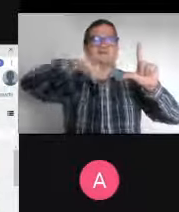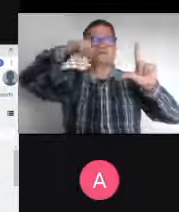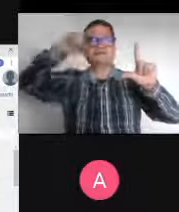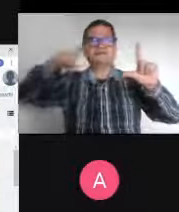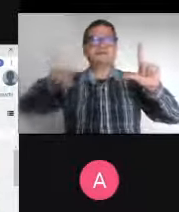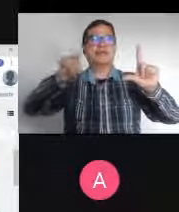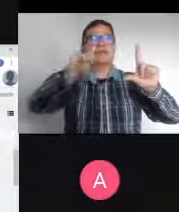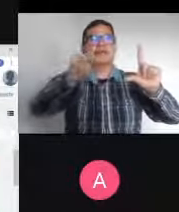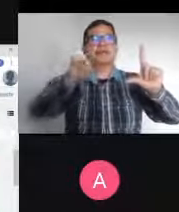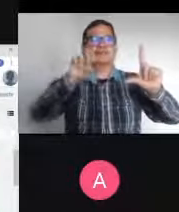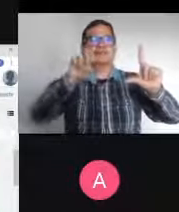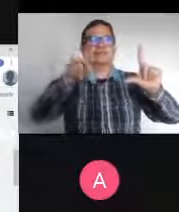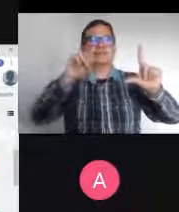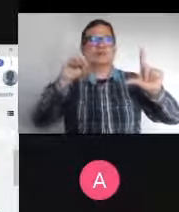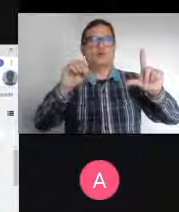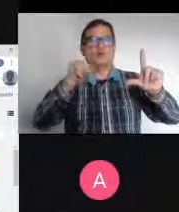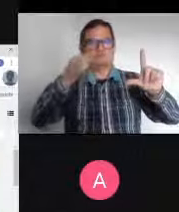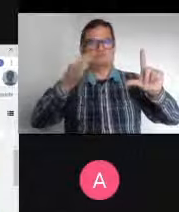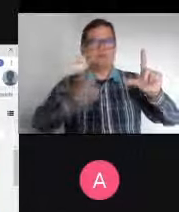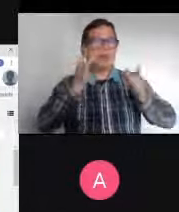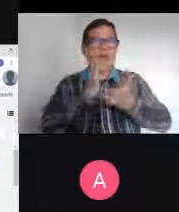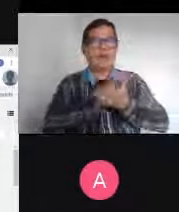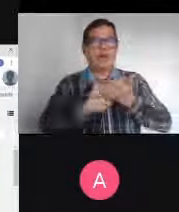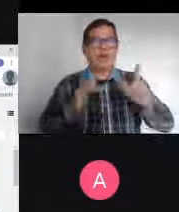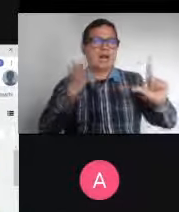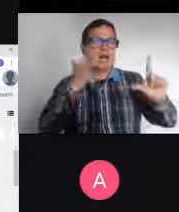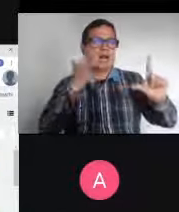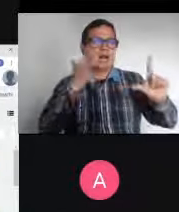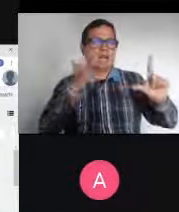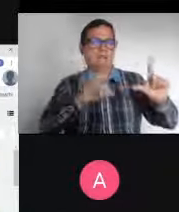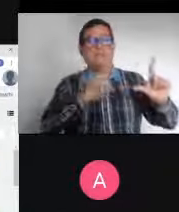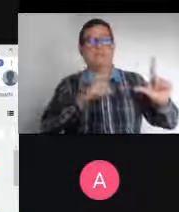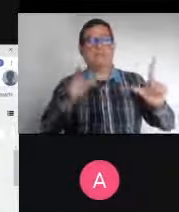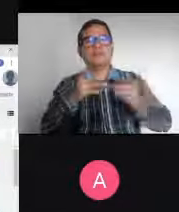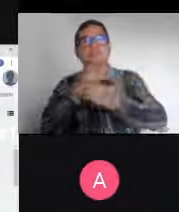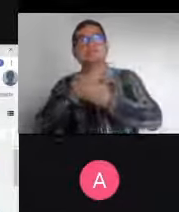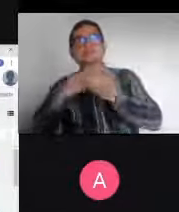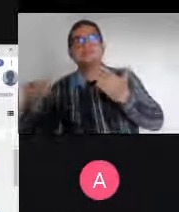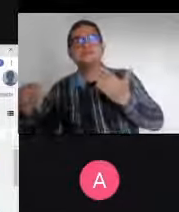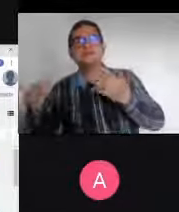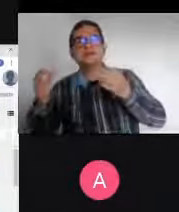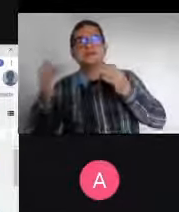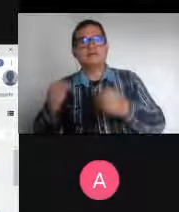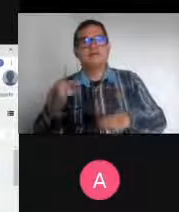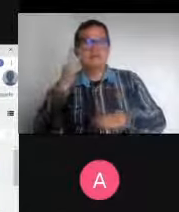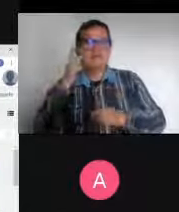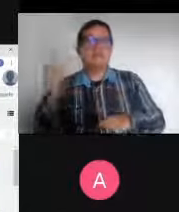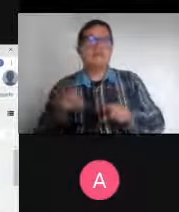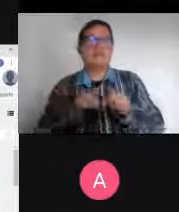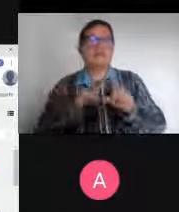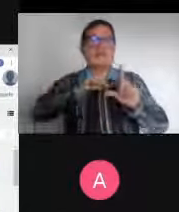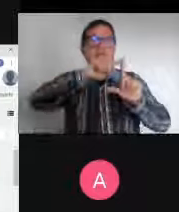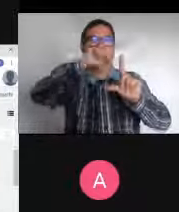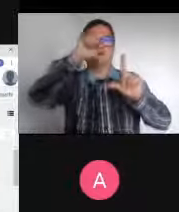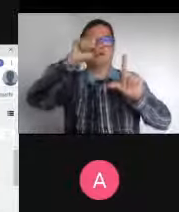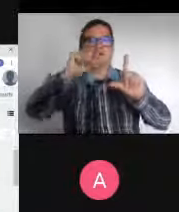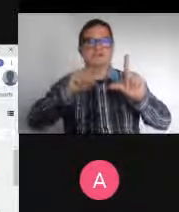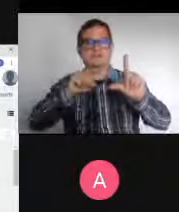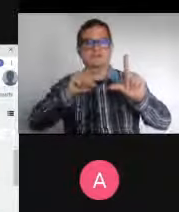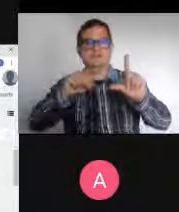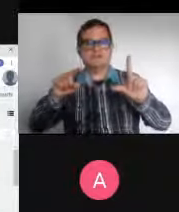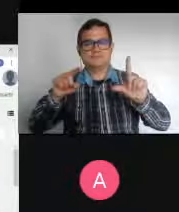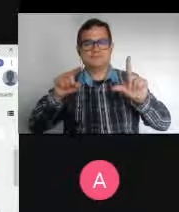y negativas. Y vemos la salida. En este caso, la salida, pues ya vemos que es una onda que nos está rectificando la